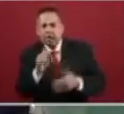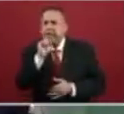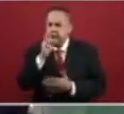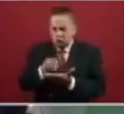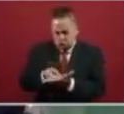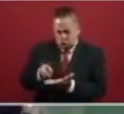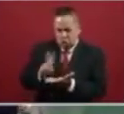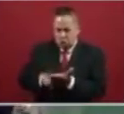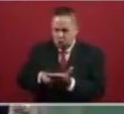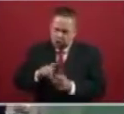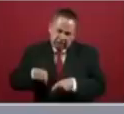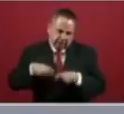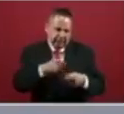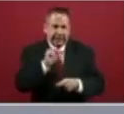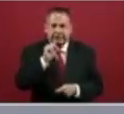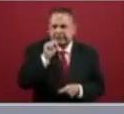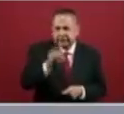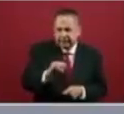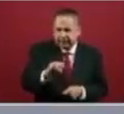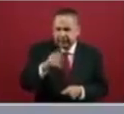jubilados.